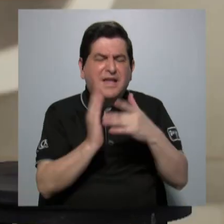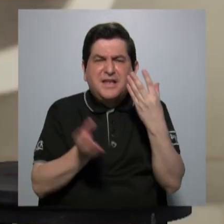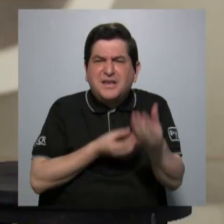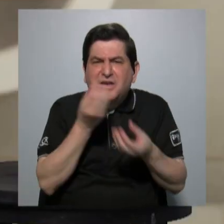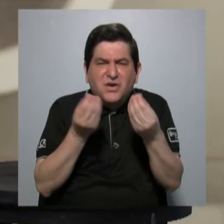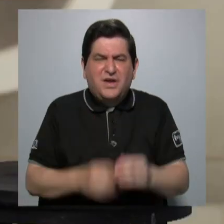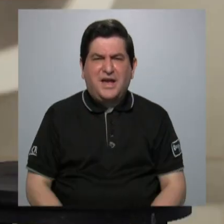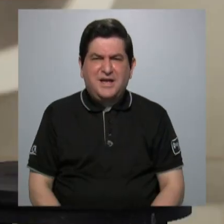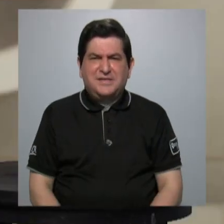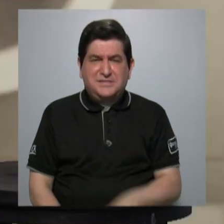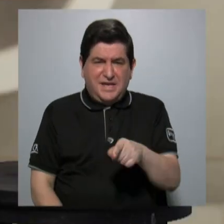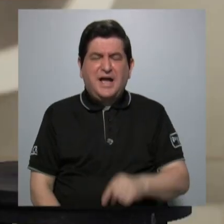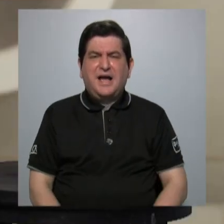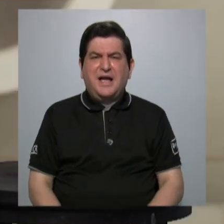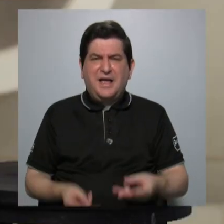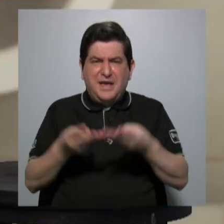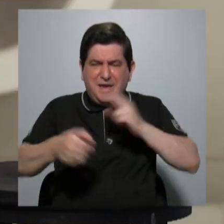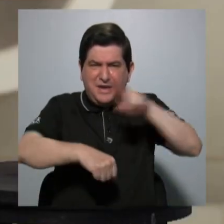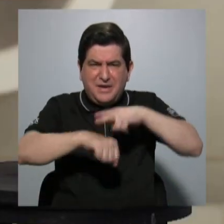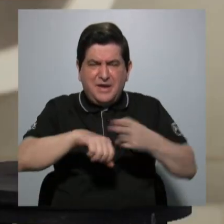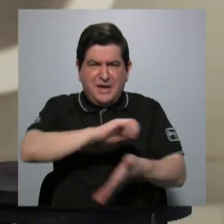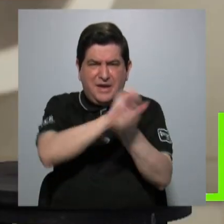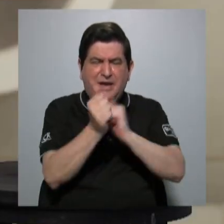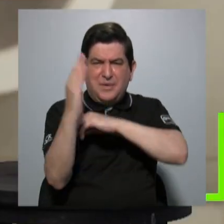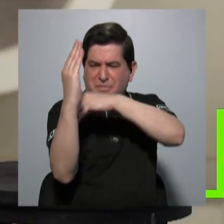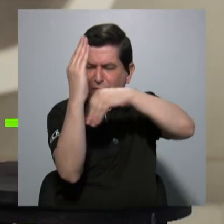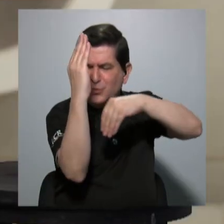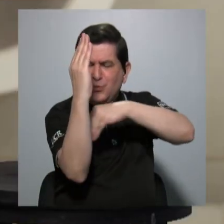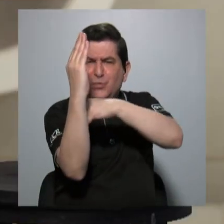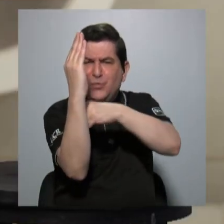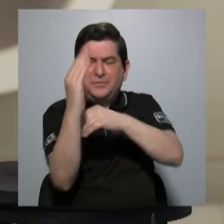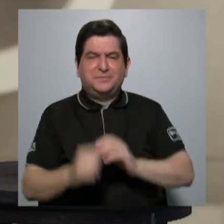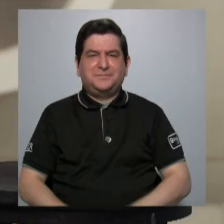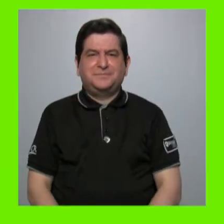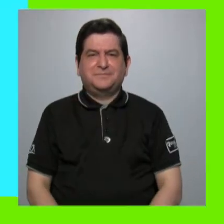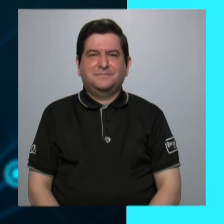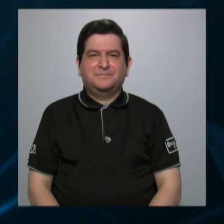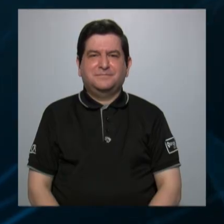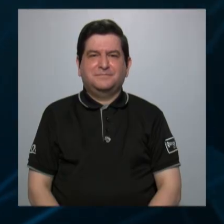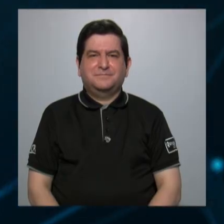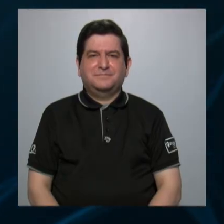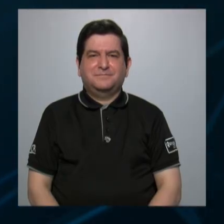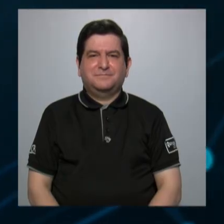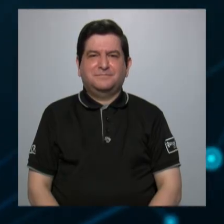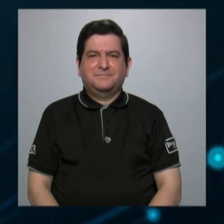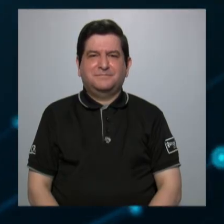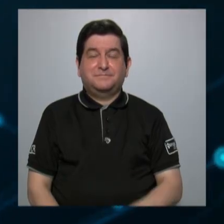lo que hace es simplemente agarrar la orgánica y transformarla en compost y los gases que...